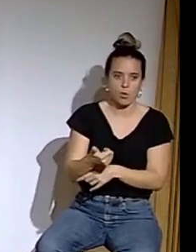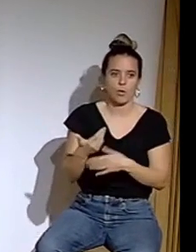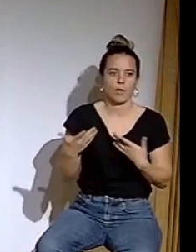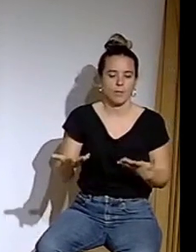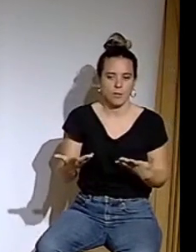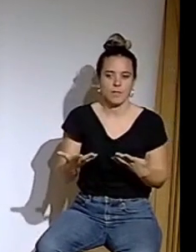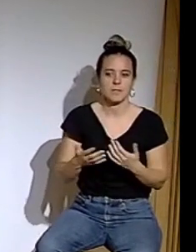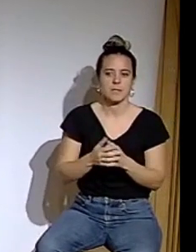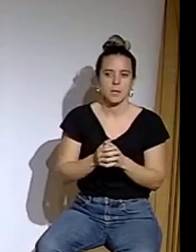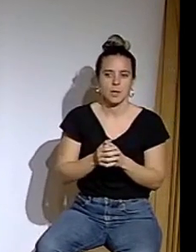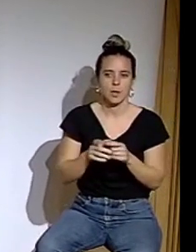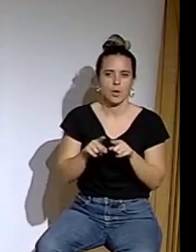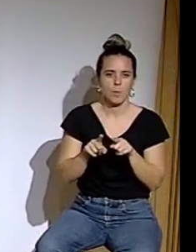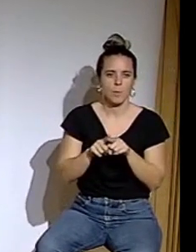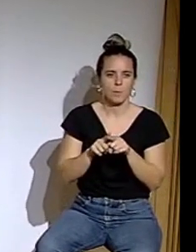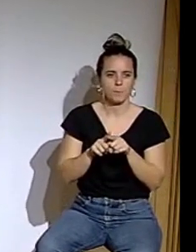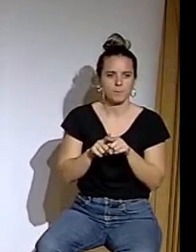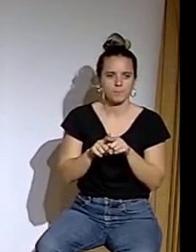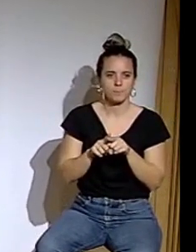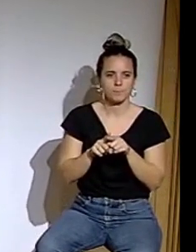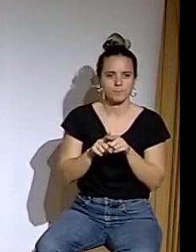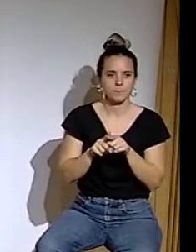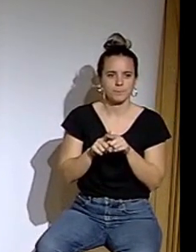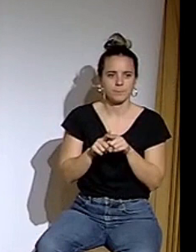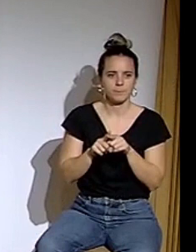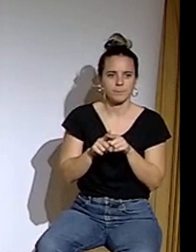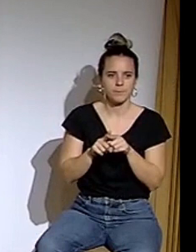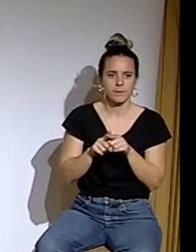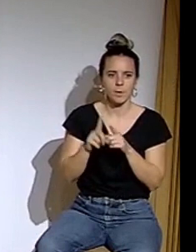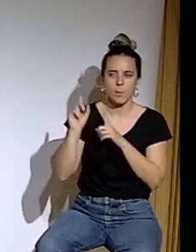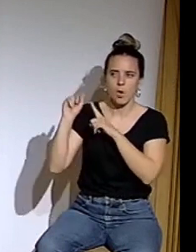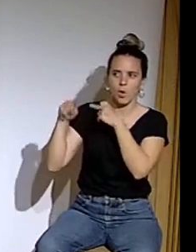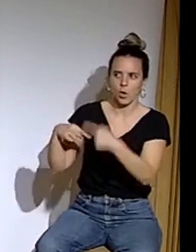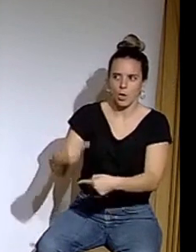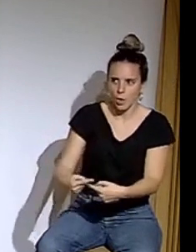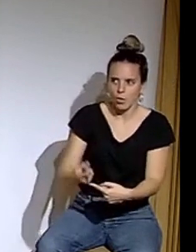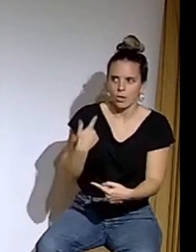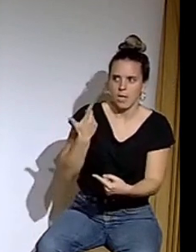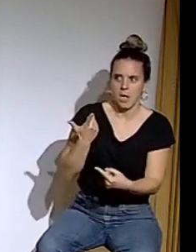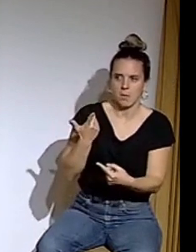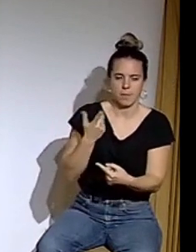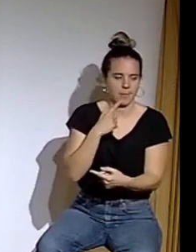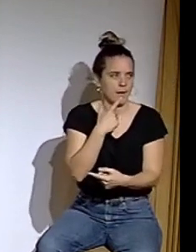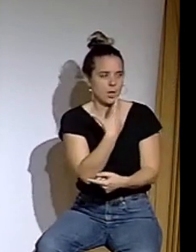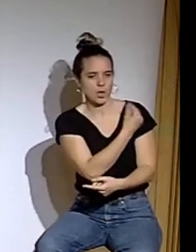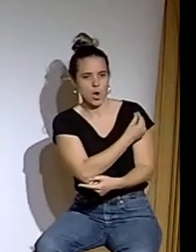del todo a la genealogía pero también cuestionarla sí Exacto